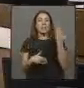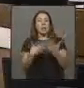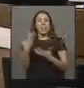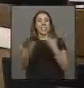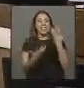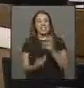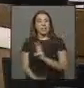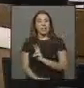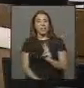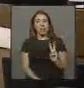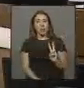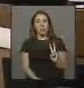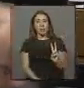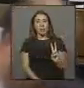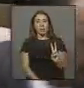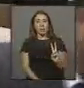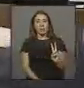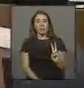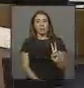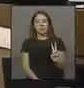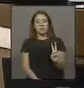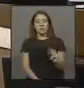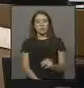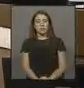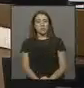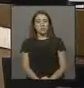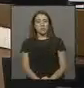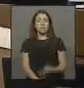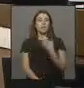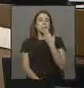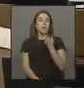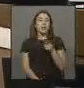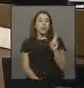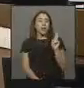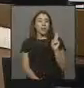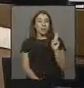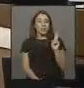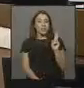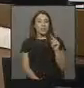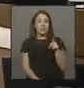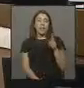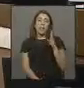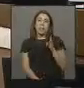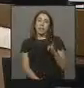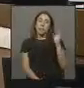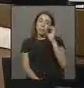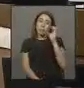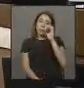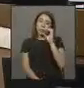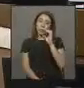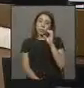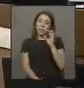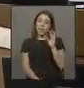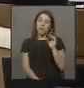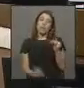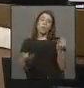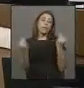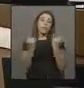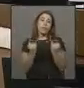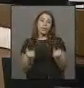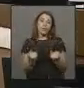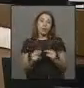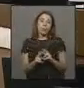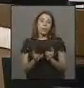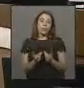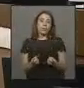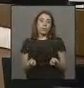de Valparaíso y que hoy también nuevamente en el norte de nuestro país, esto tenemos que buscar hoy día una forma y